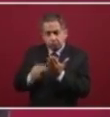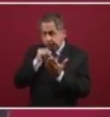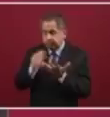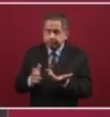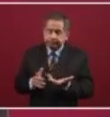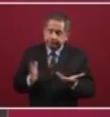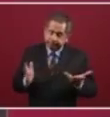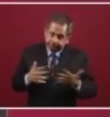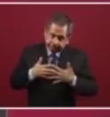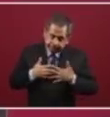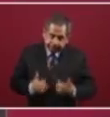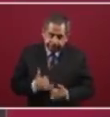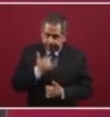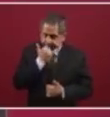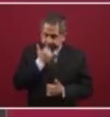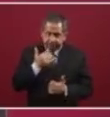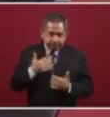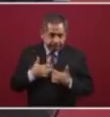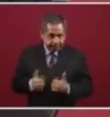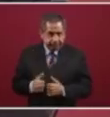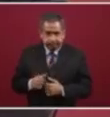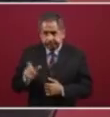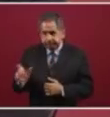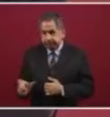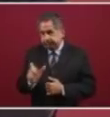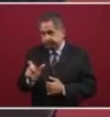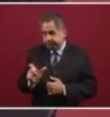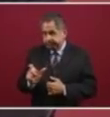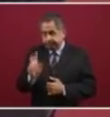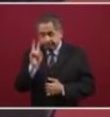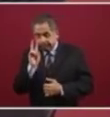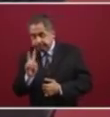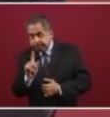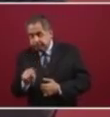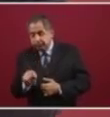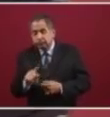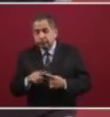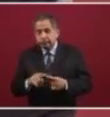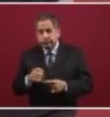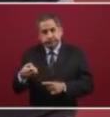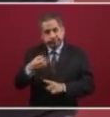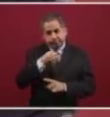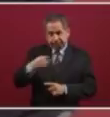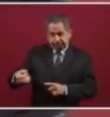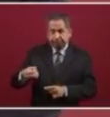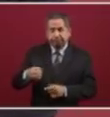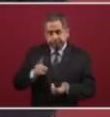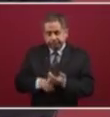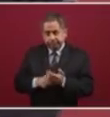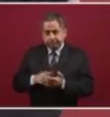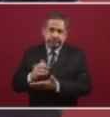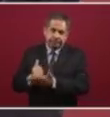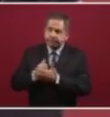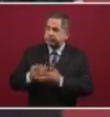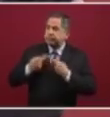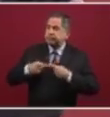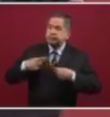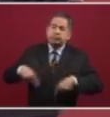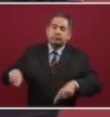Entonces, vamos a poner orden en eso. Entonces, que nos ayude la